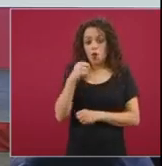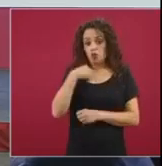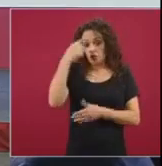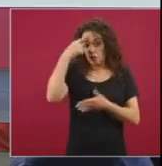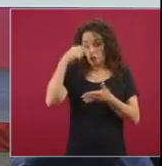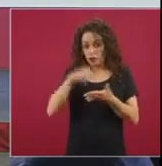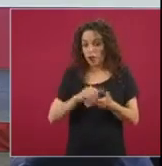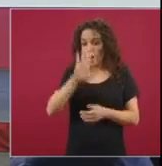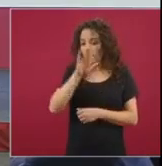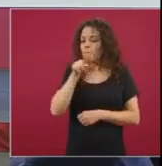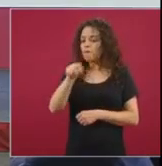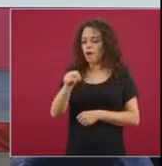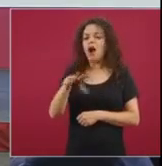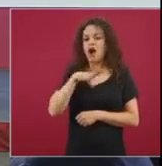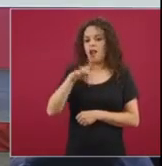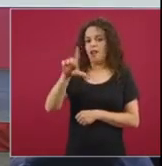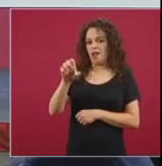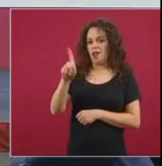tener lepra.